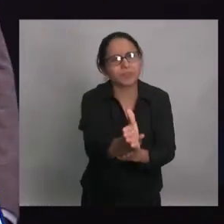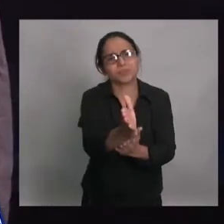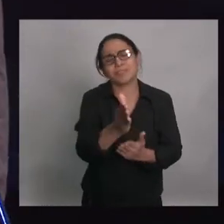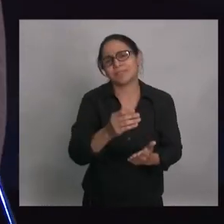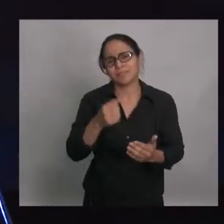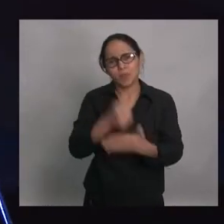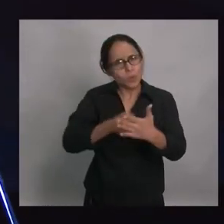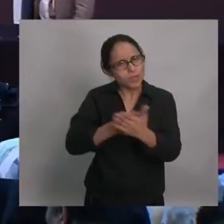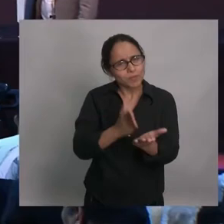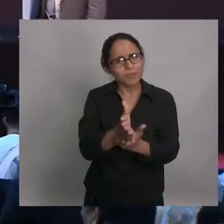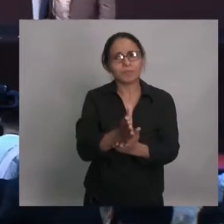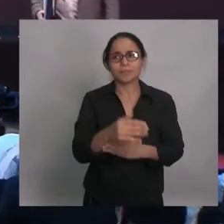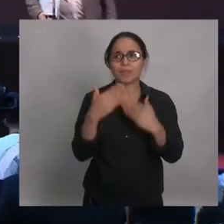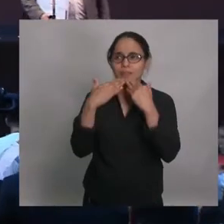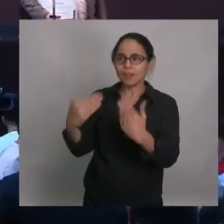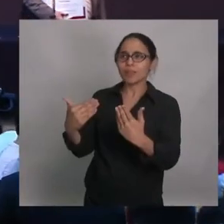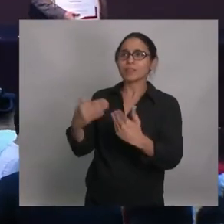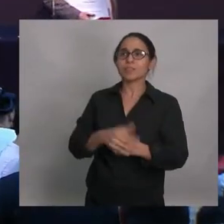gracias gran